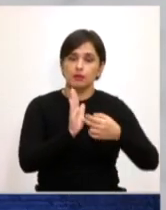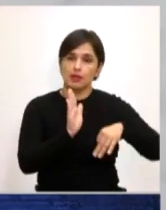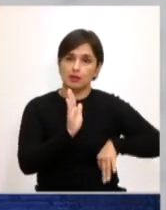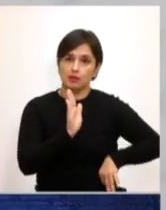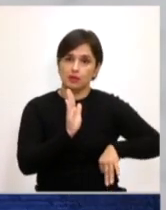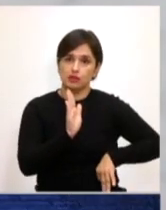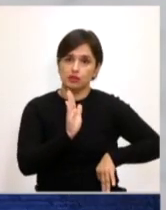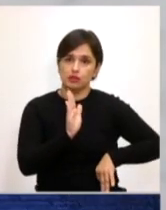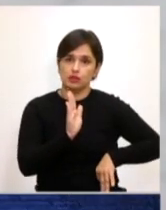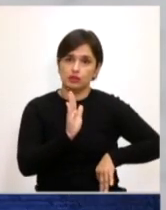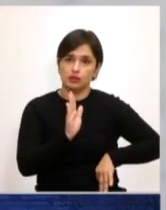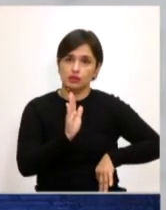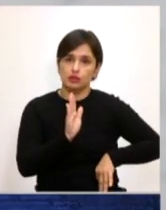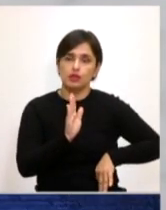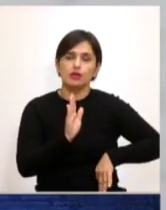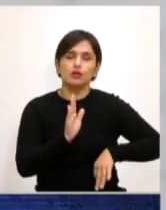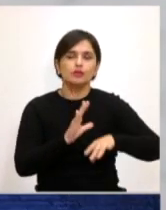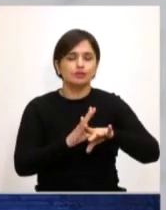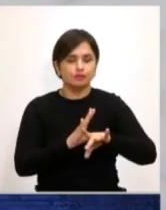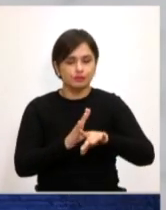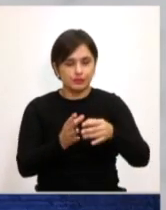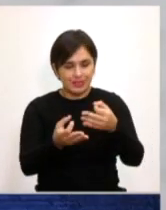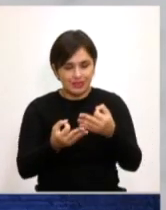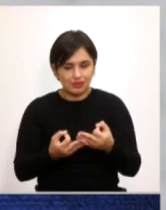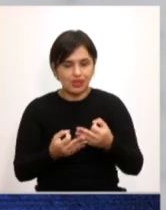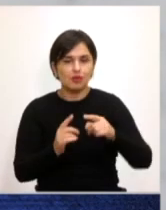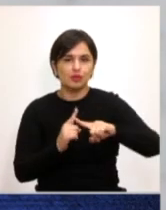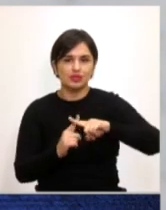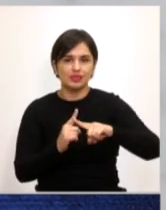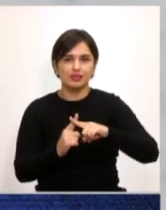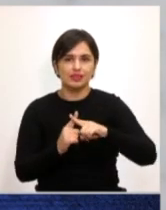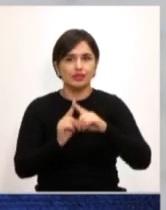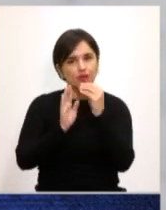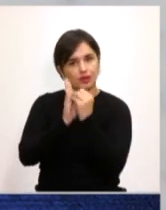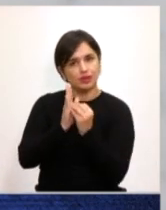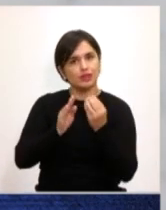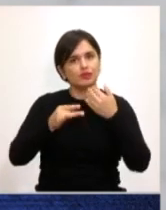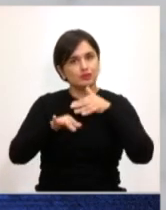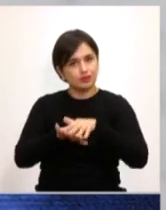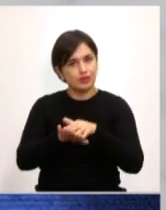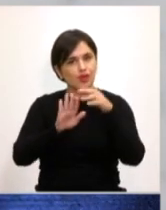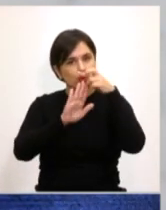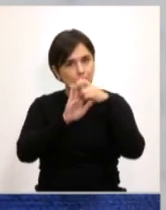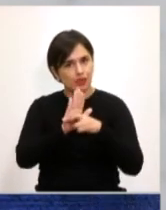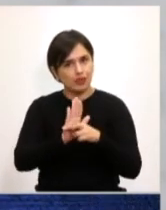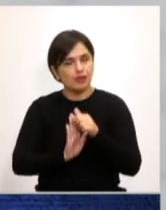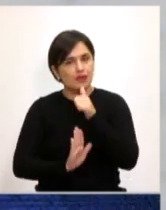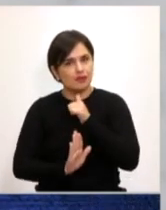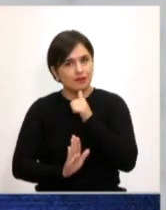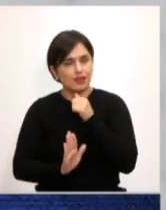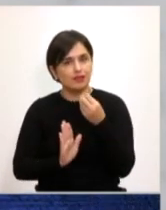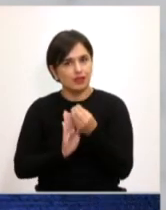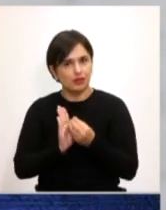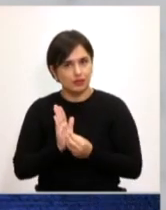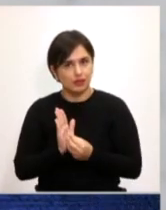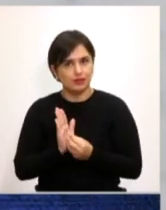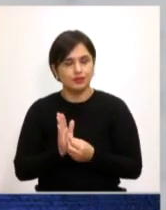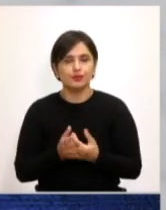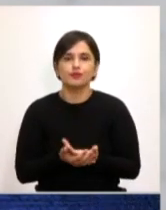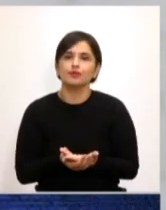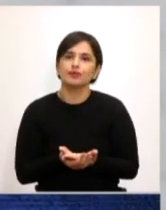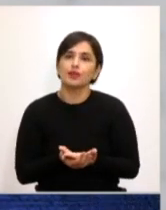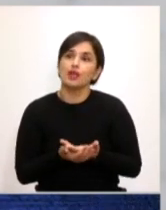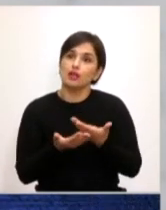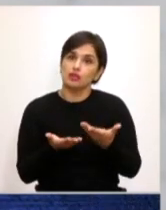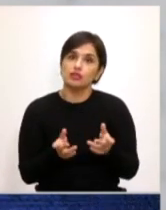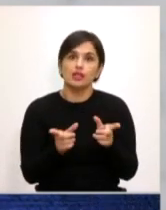rinda sus frutos y dé contenido integral a un proyecto que ha carecido de él, de tal forma que la